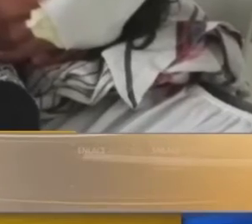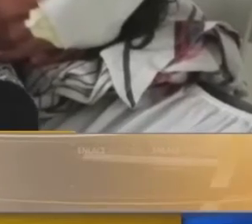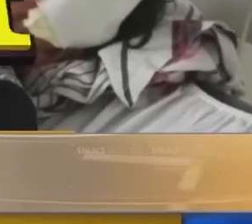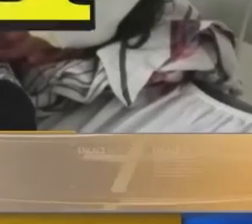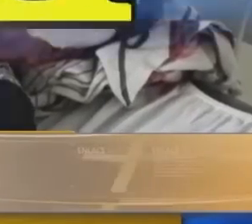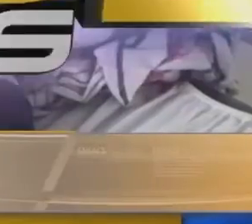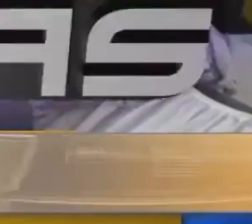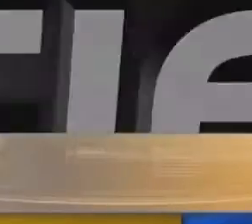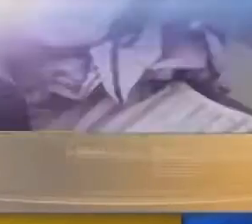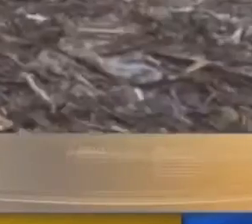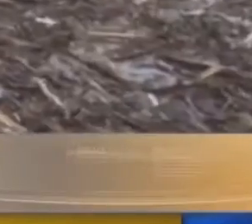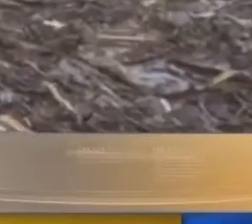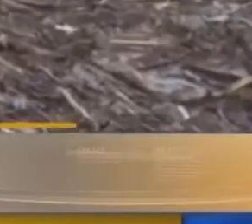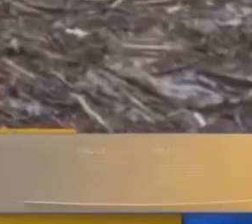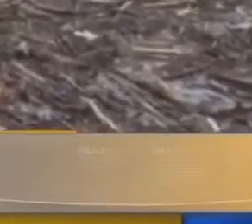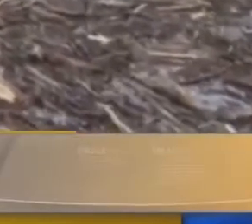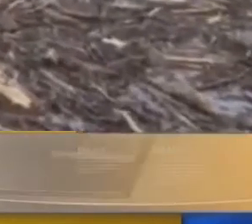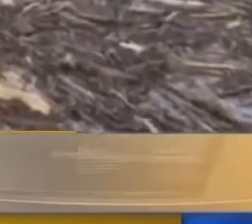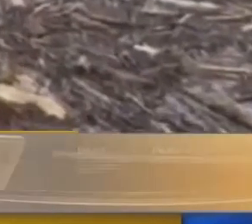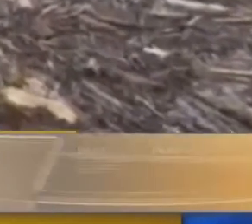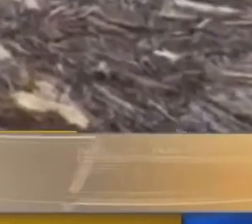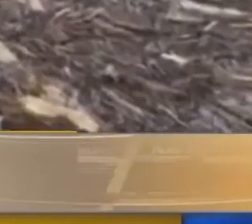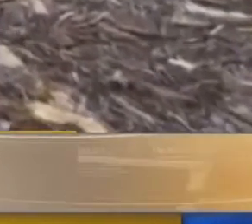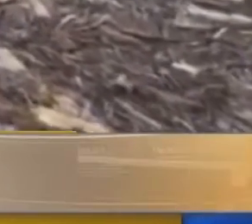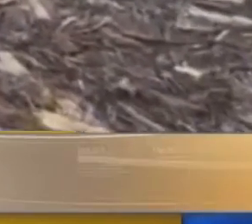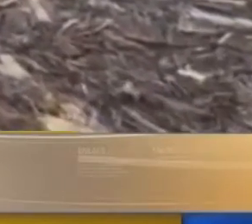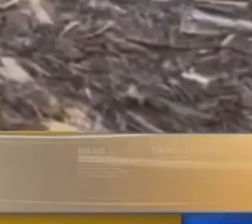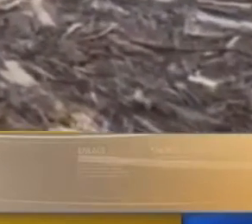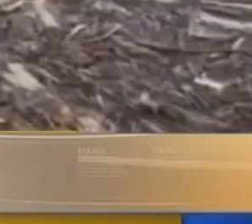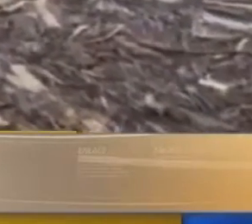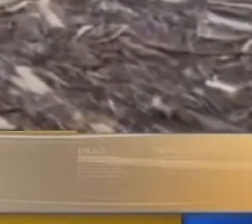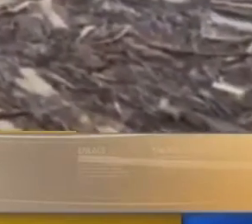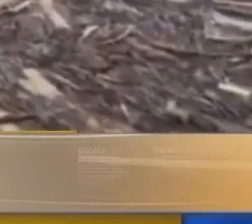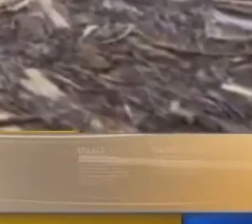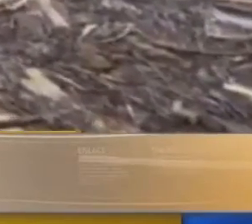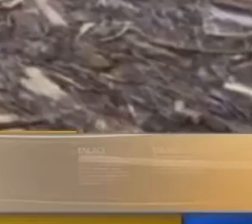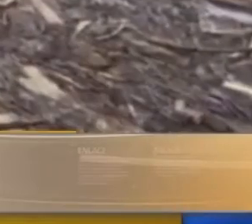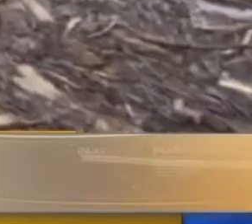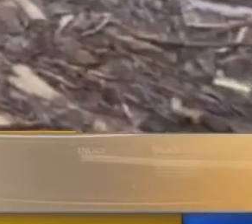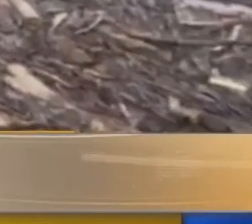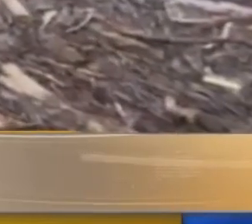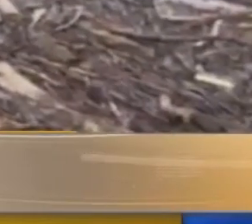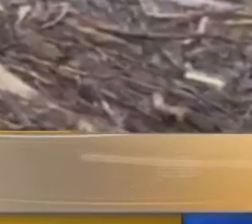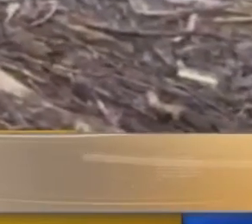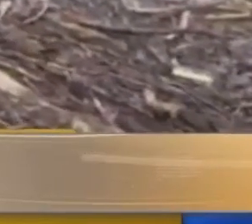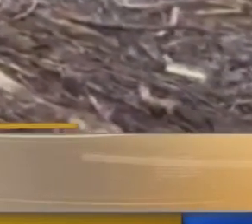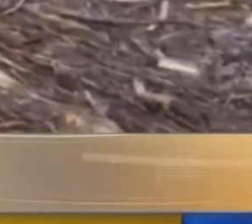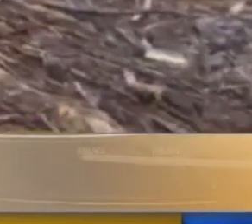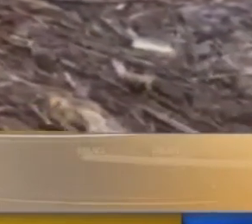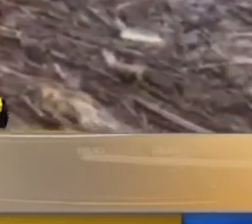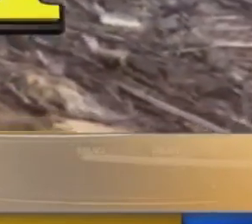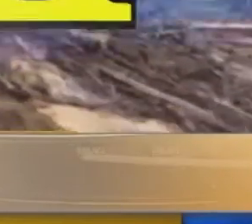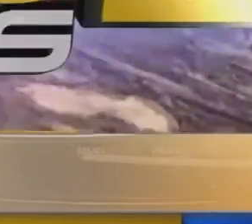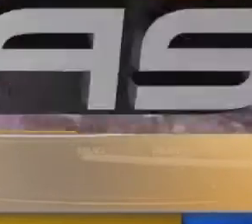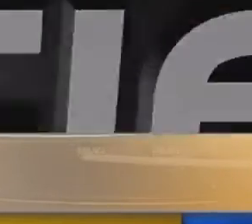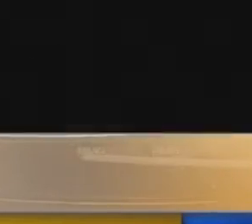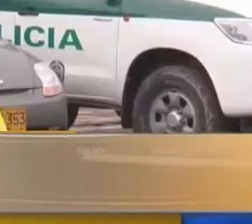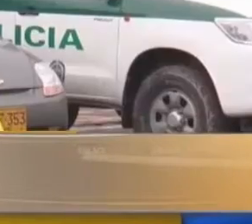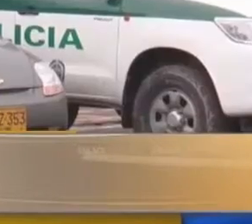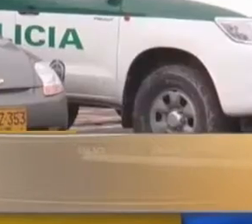médica especializada. Cor Magdalena advirtió sobre el peligro que representa una corriente que lleva madera por el río Magdalena proveniente de la cuenca del río